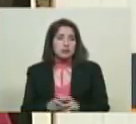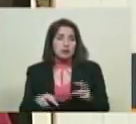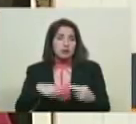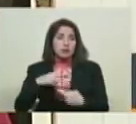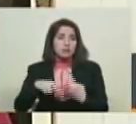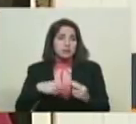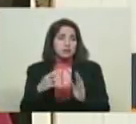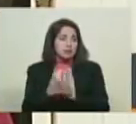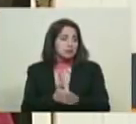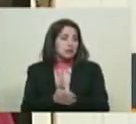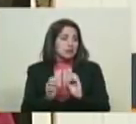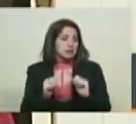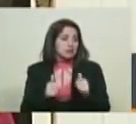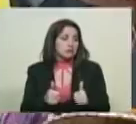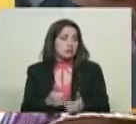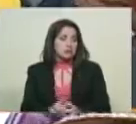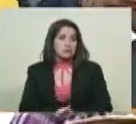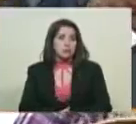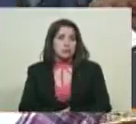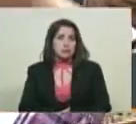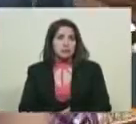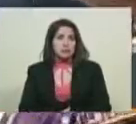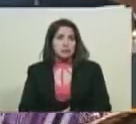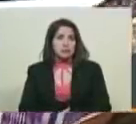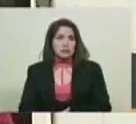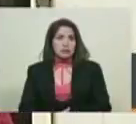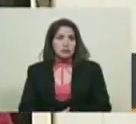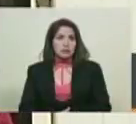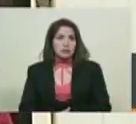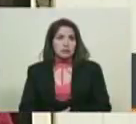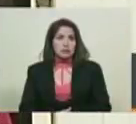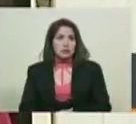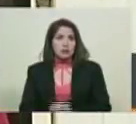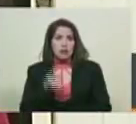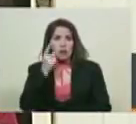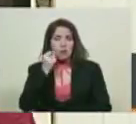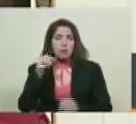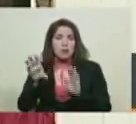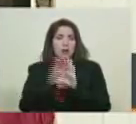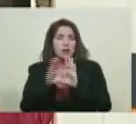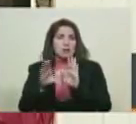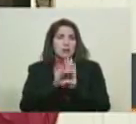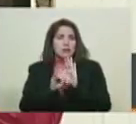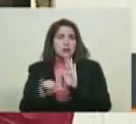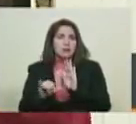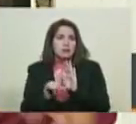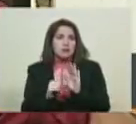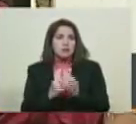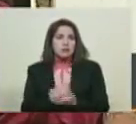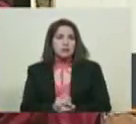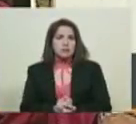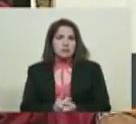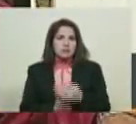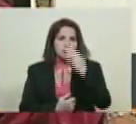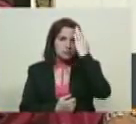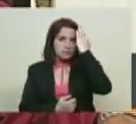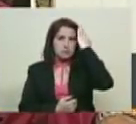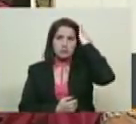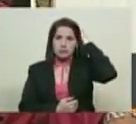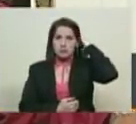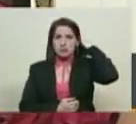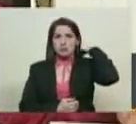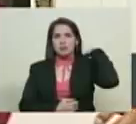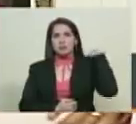Colmenares Cañizales, de la Asamblea Nacional Constituyente. Yo quiero, hablé con